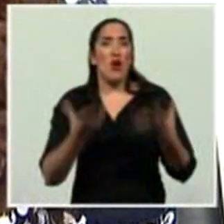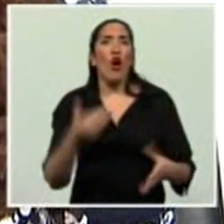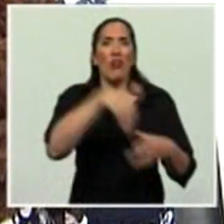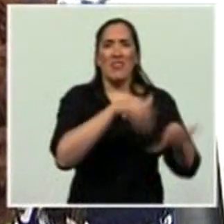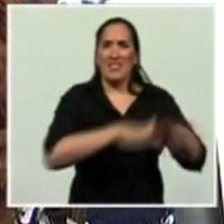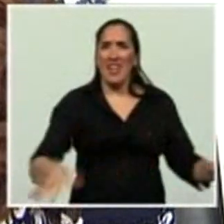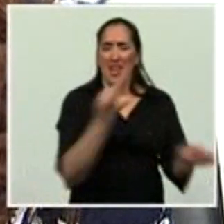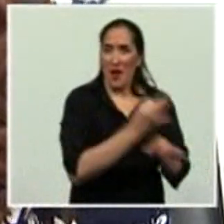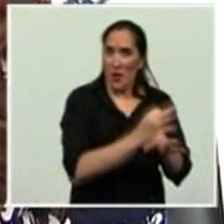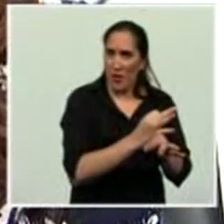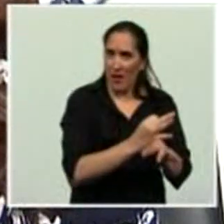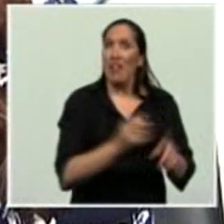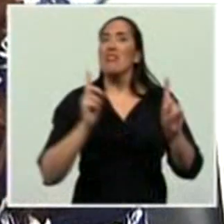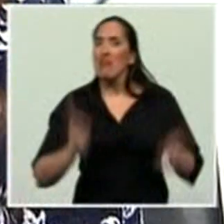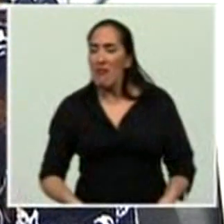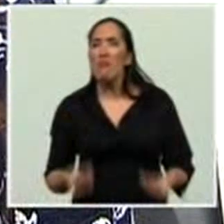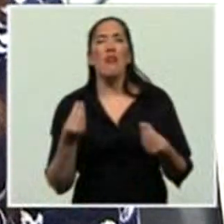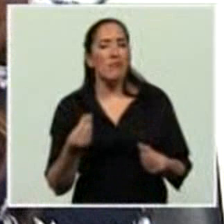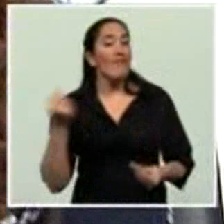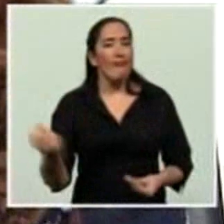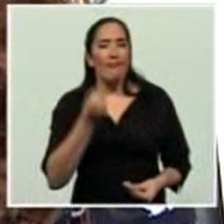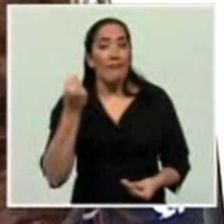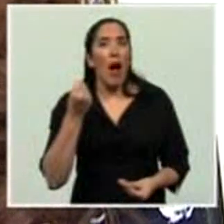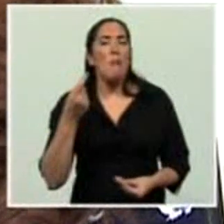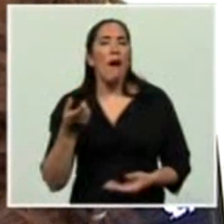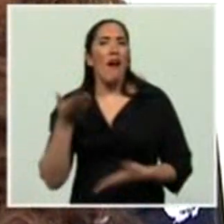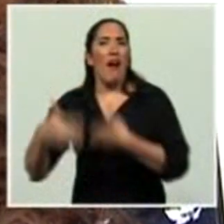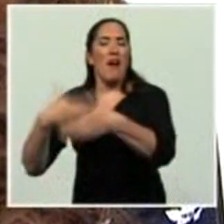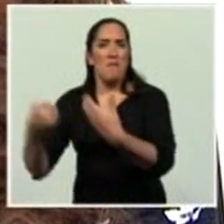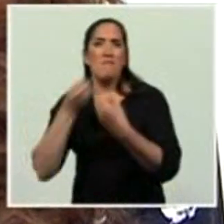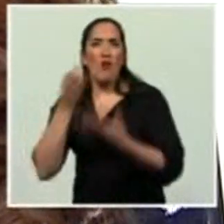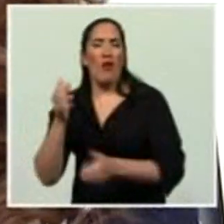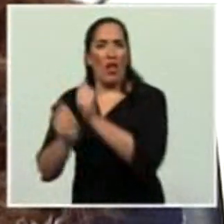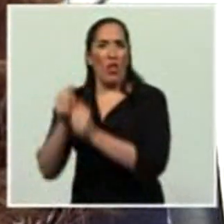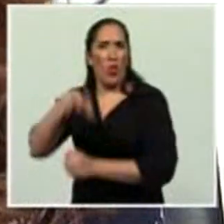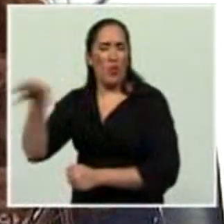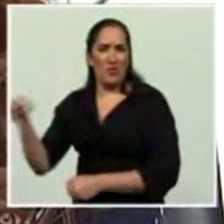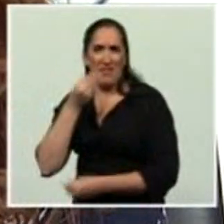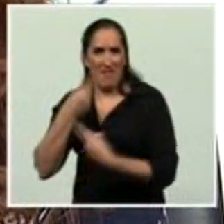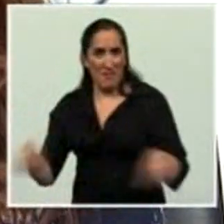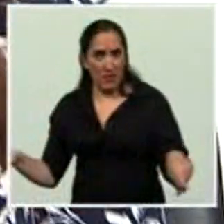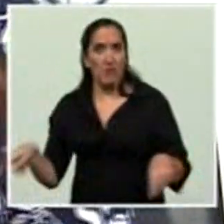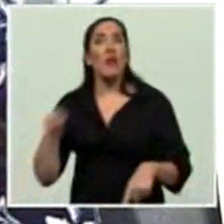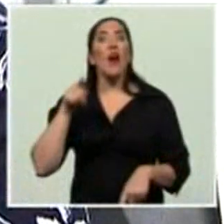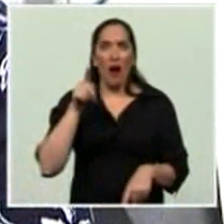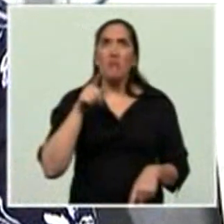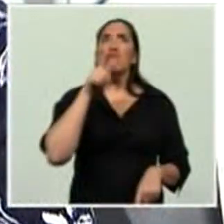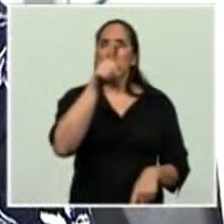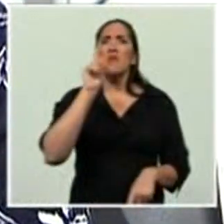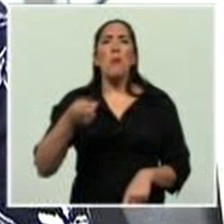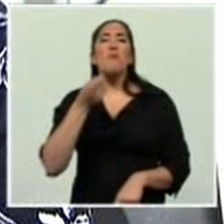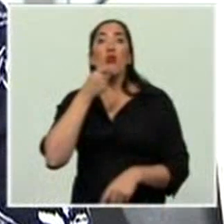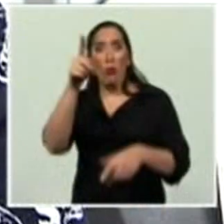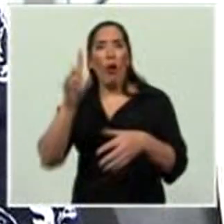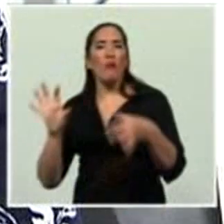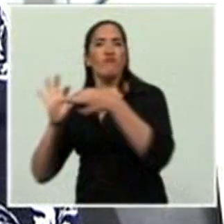colegios infantil sino además fundamentalmente también a la industria ellos no lo mencionaron pero son tributarios de allí sancor